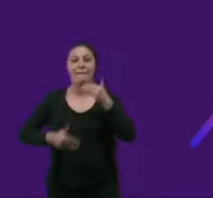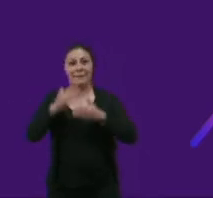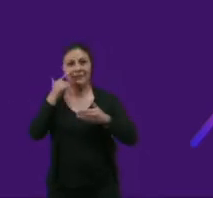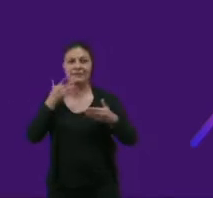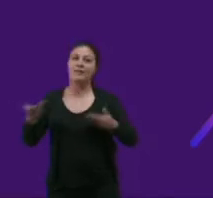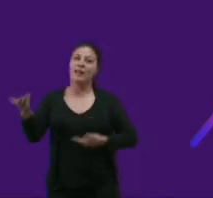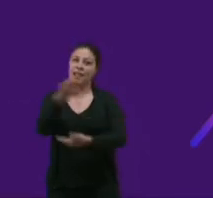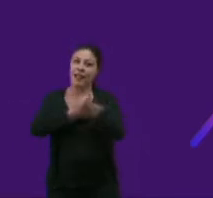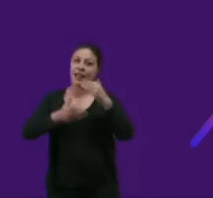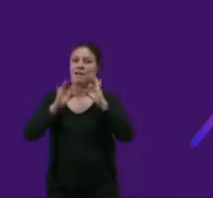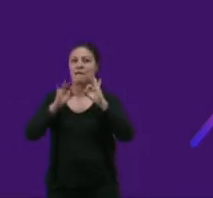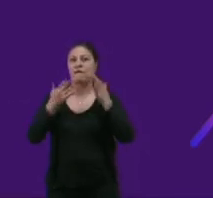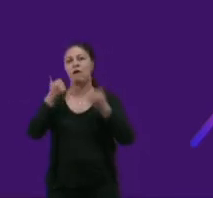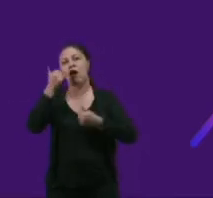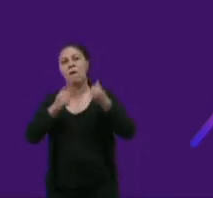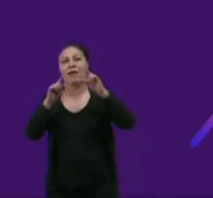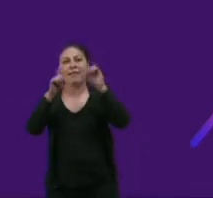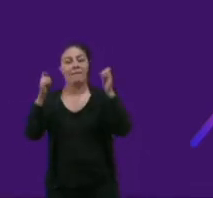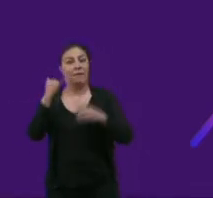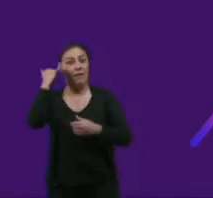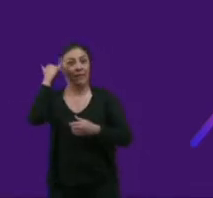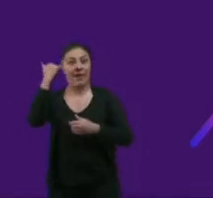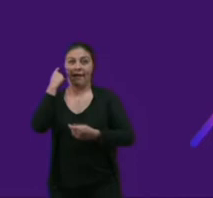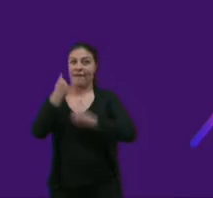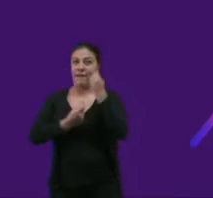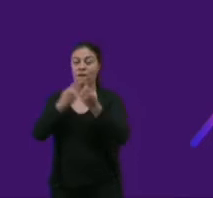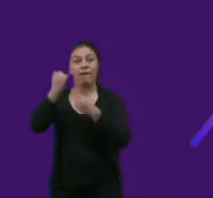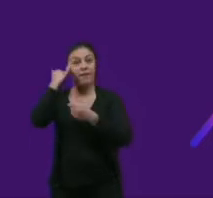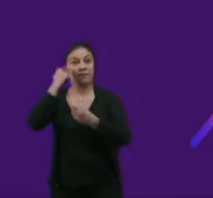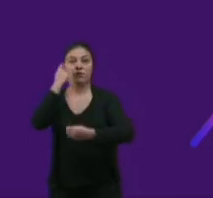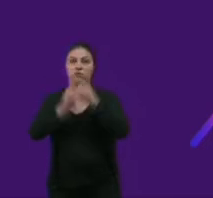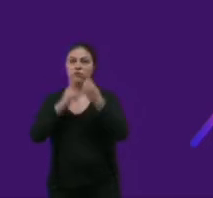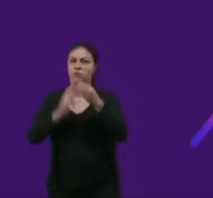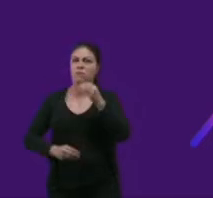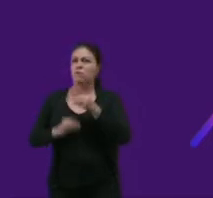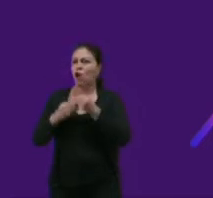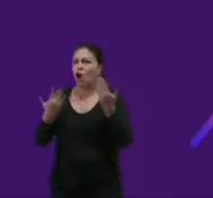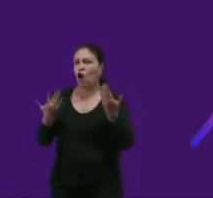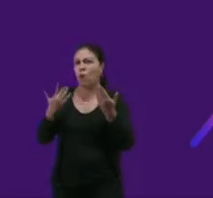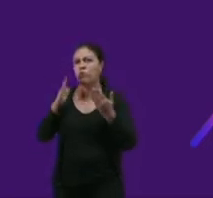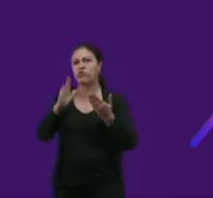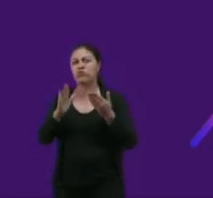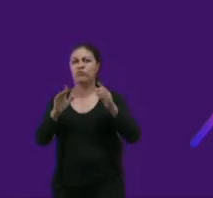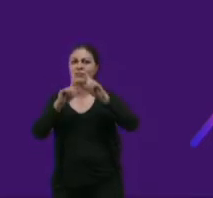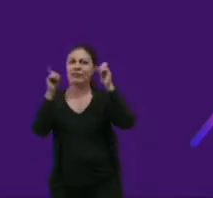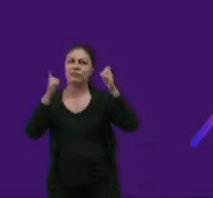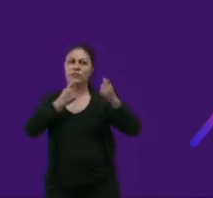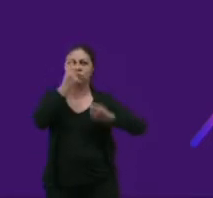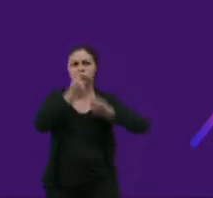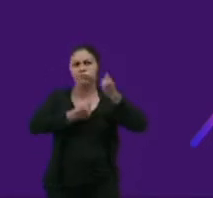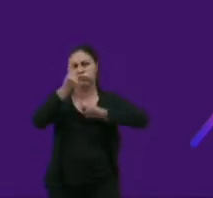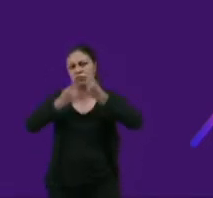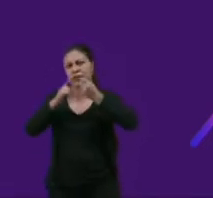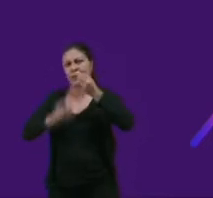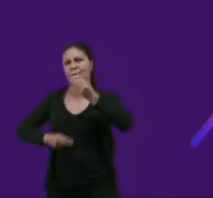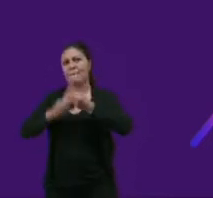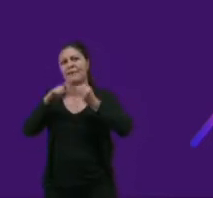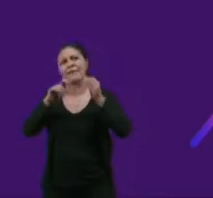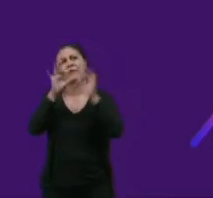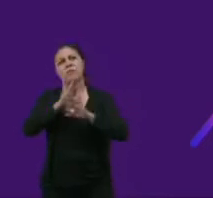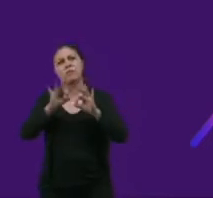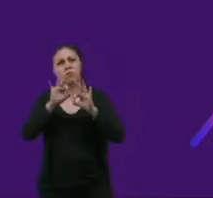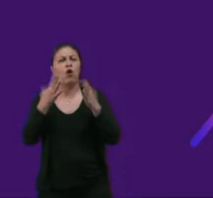emprendimiento vamos a hablar del ecosistema de emprendimiento y ver la perspectiva desde los dos puntos de vista